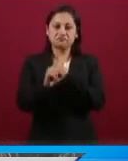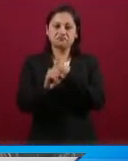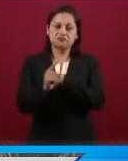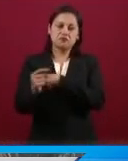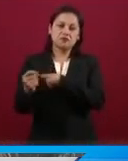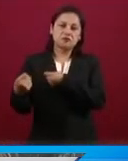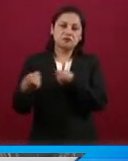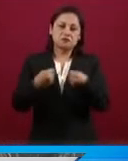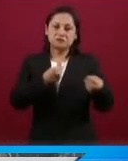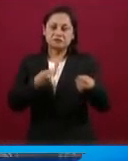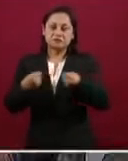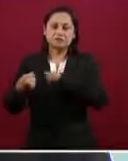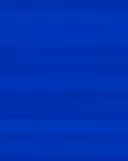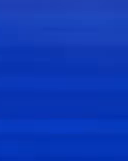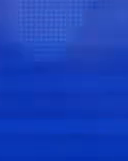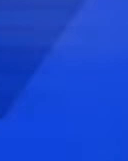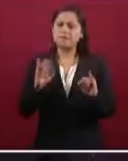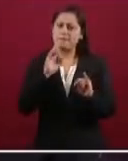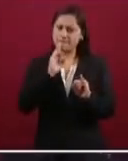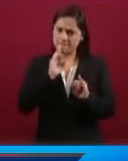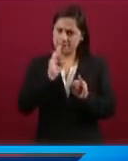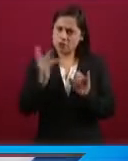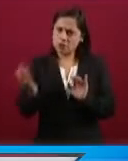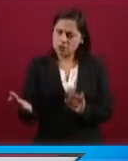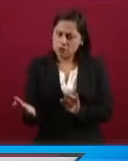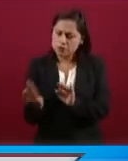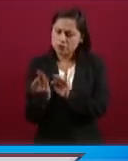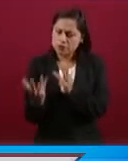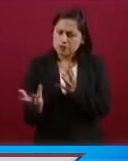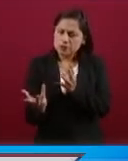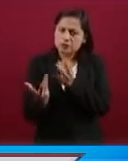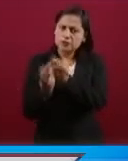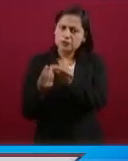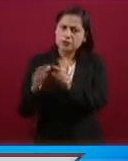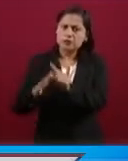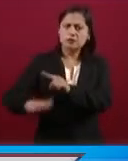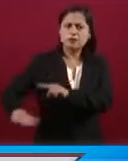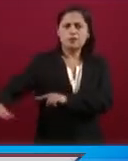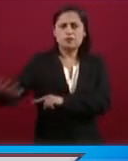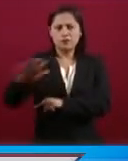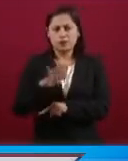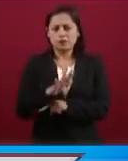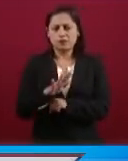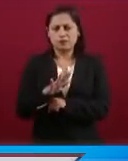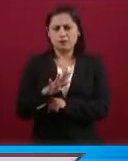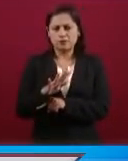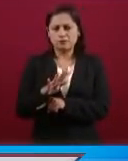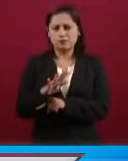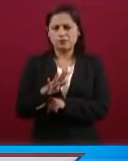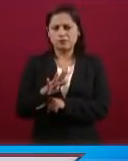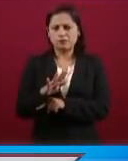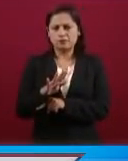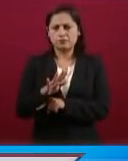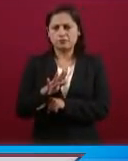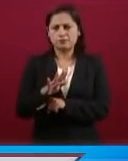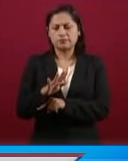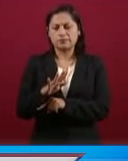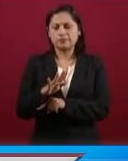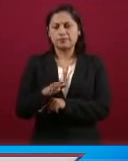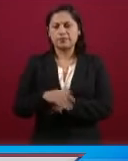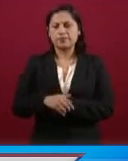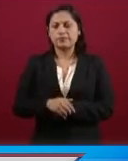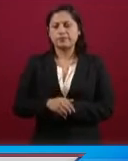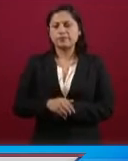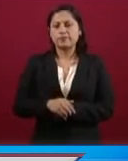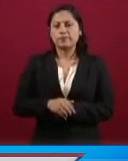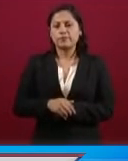por parte de las calificadoras. Nuevo titular de la CNDH. Finalmente, el presidente recomienda que el relevo de la